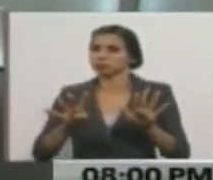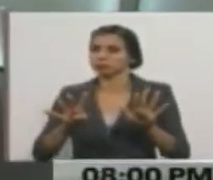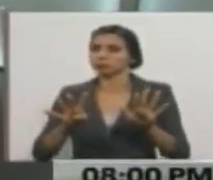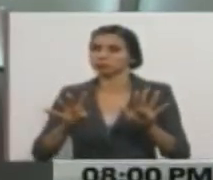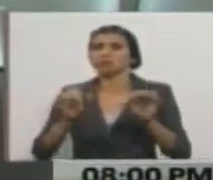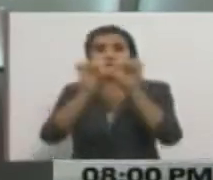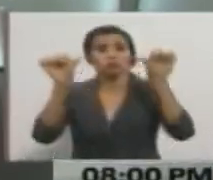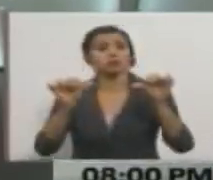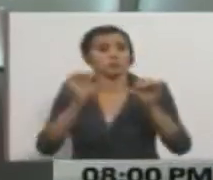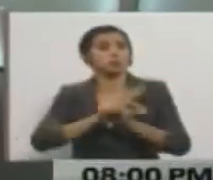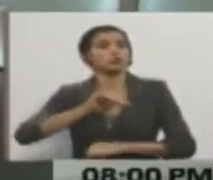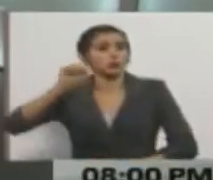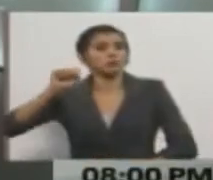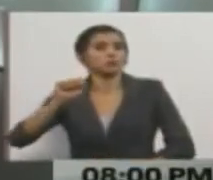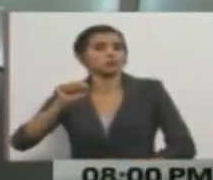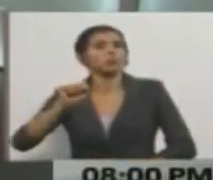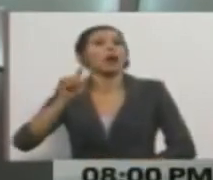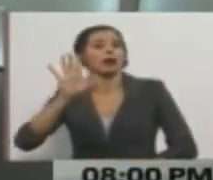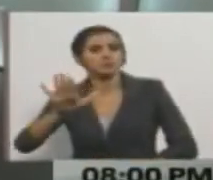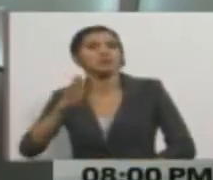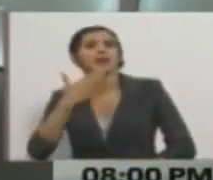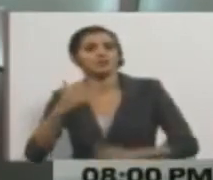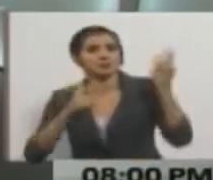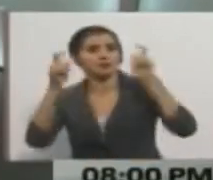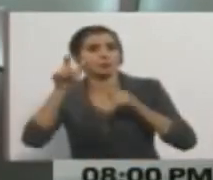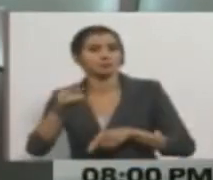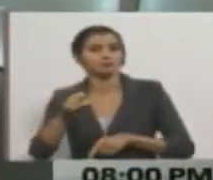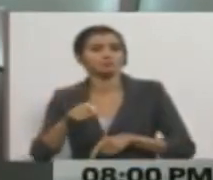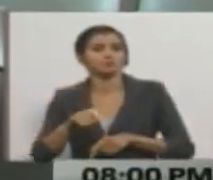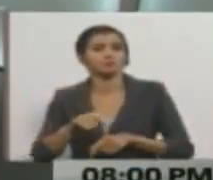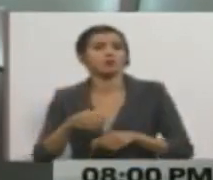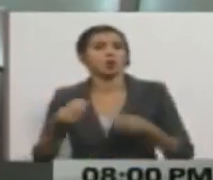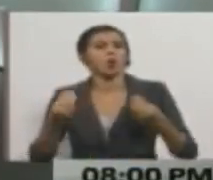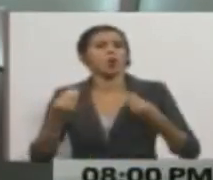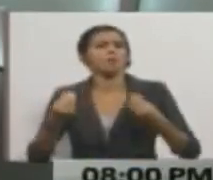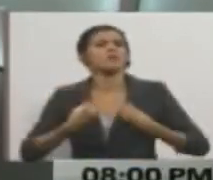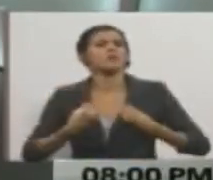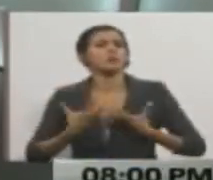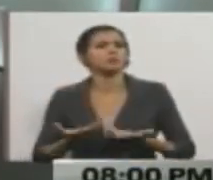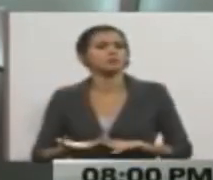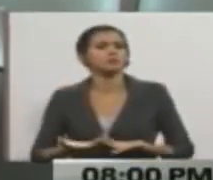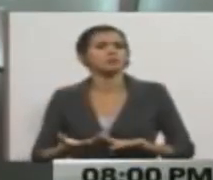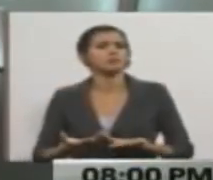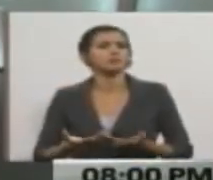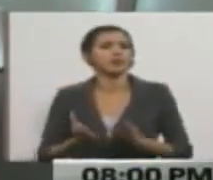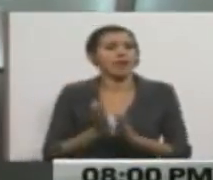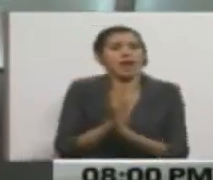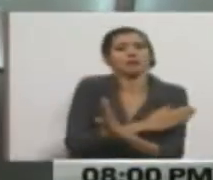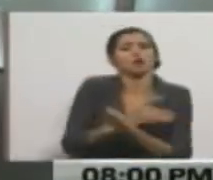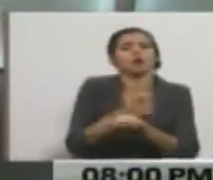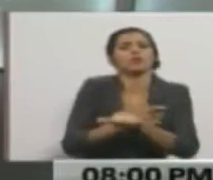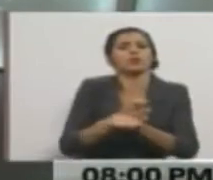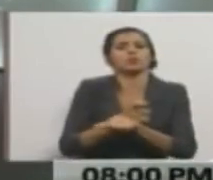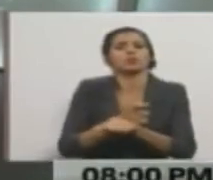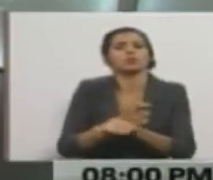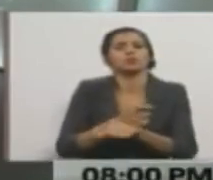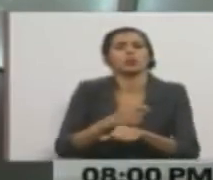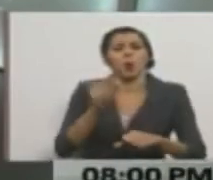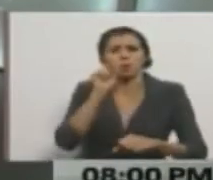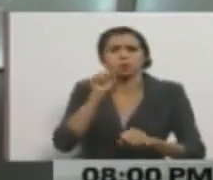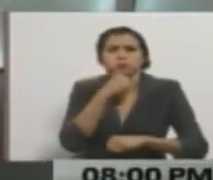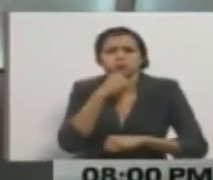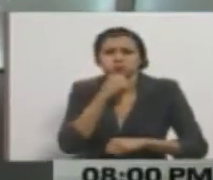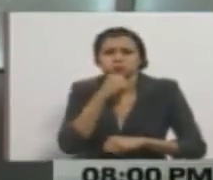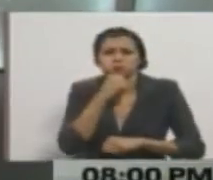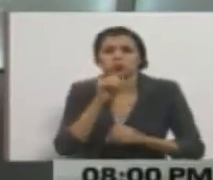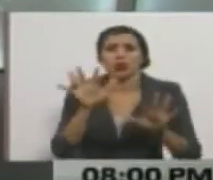socialista. Y ese fue Chávez. Y cómo vivíamos nosotros durante el segundo Rafael Caldera o el segundo Carlos Andrés Pérez.